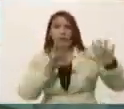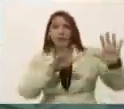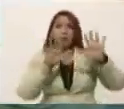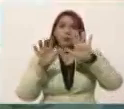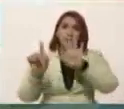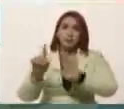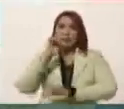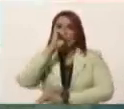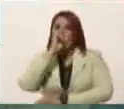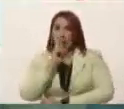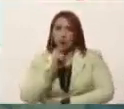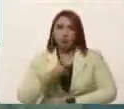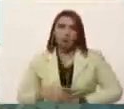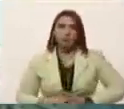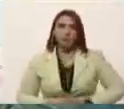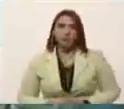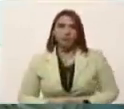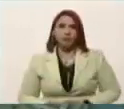años.